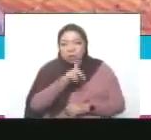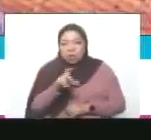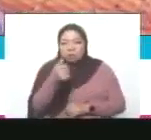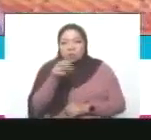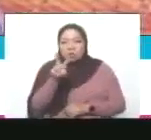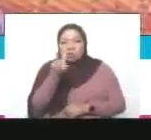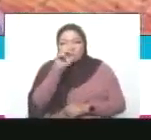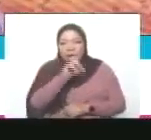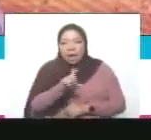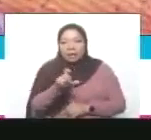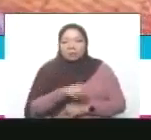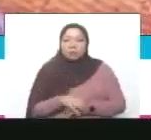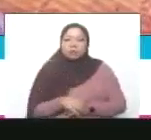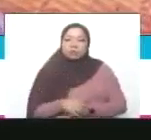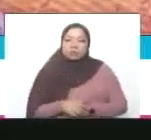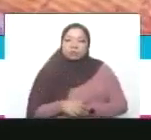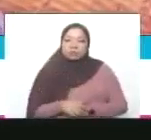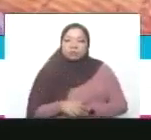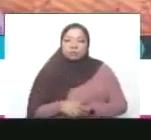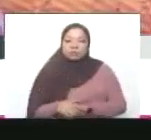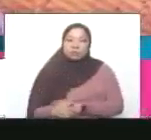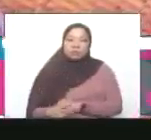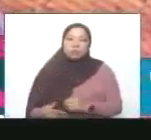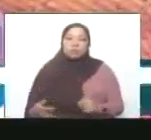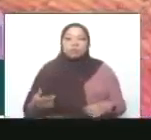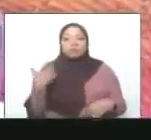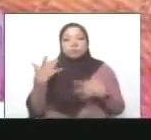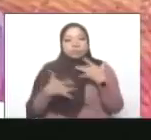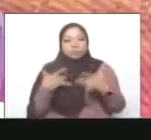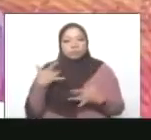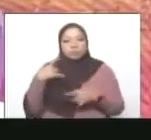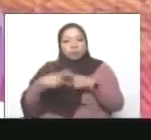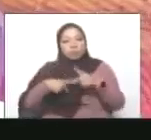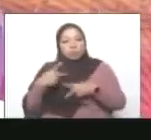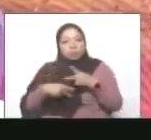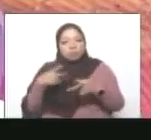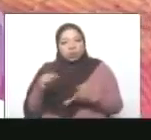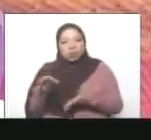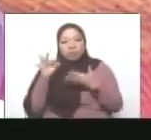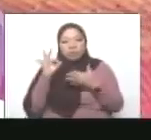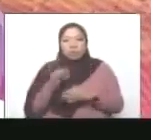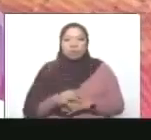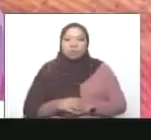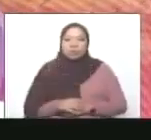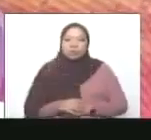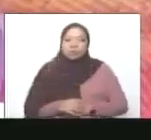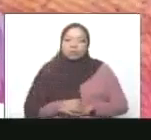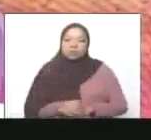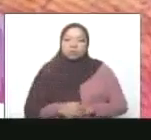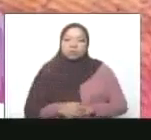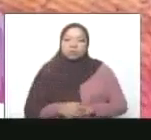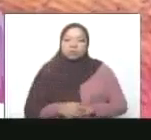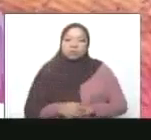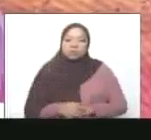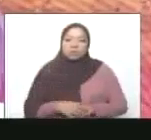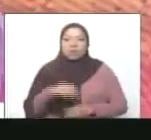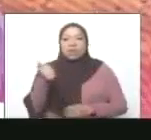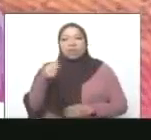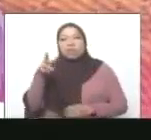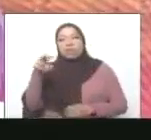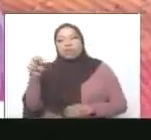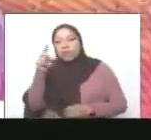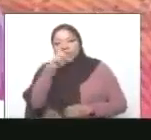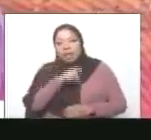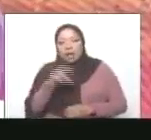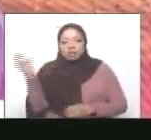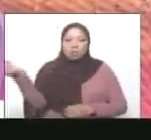12 años, ya esté en una hectárea produciendo café. Imagínate a ese muchacho dentro de 10, 20, 30